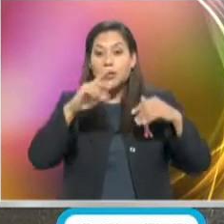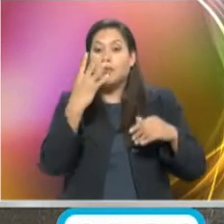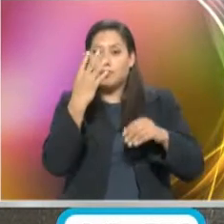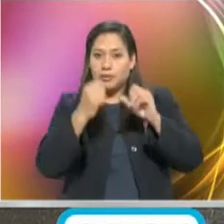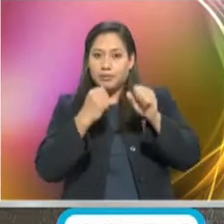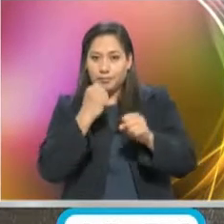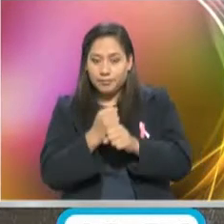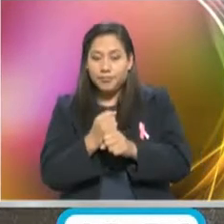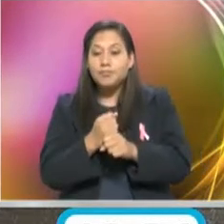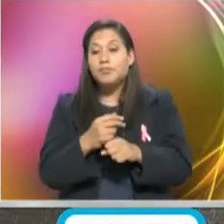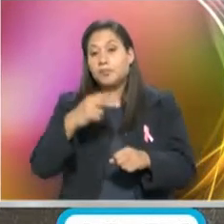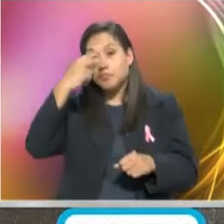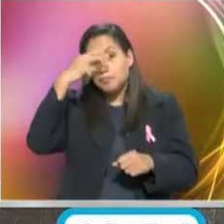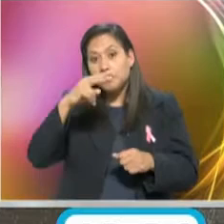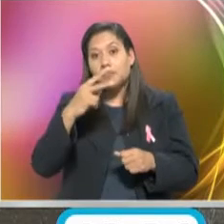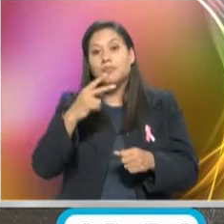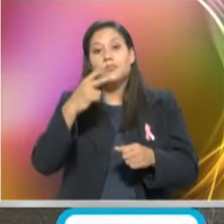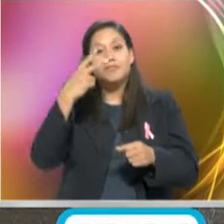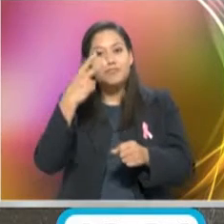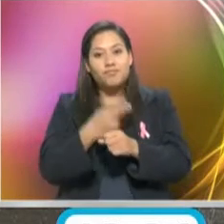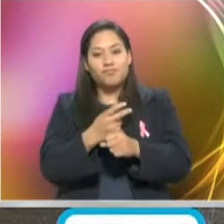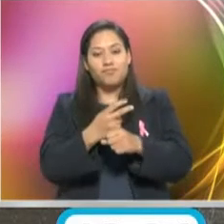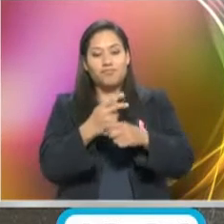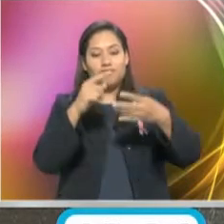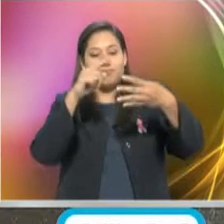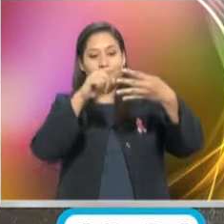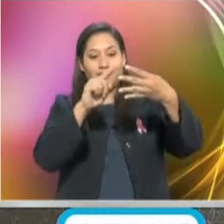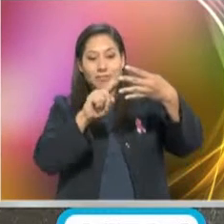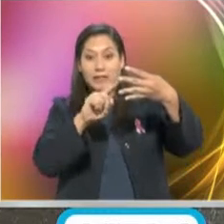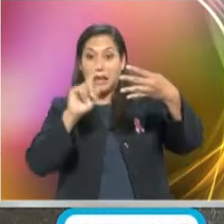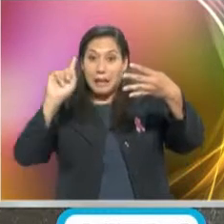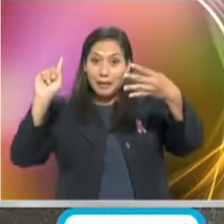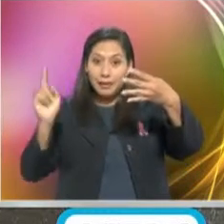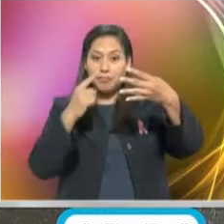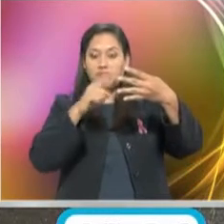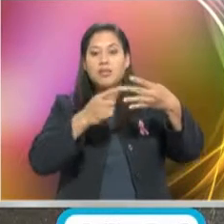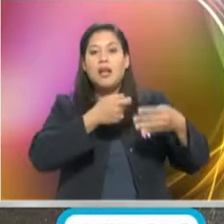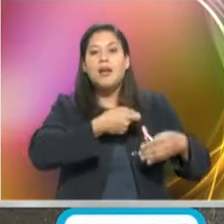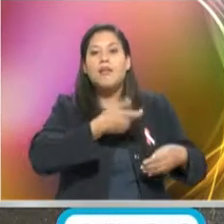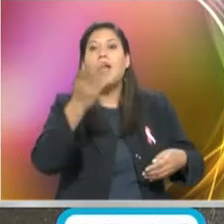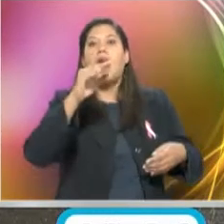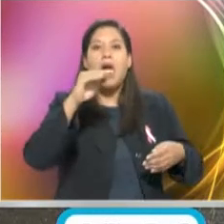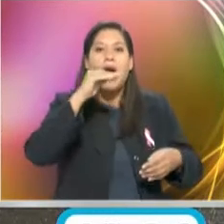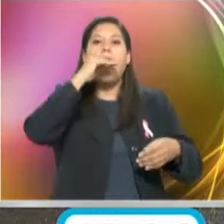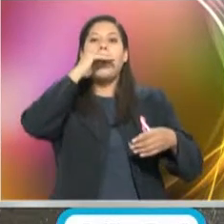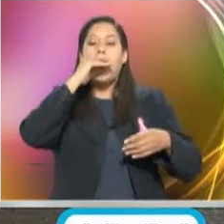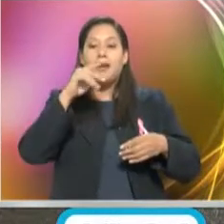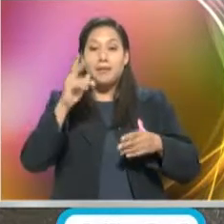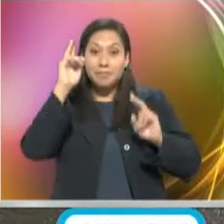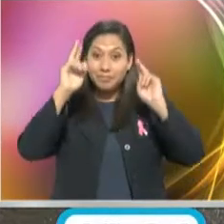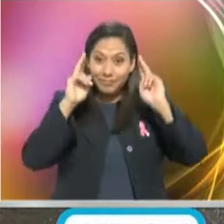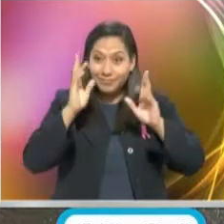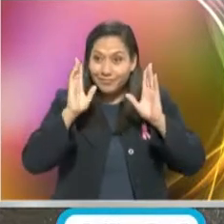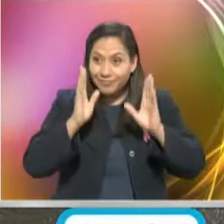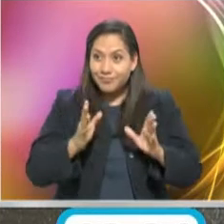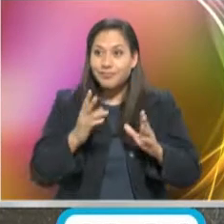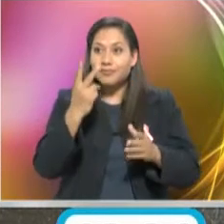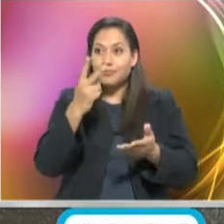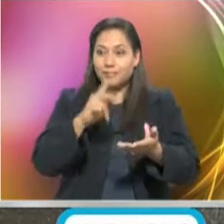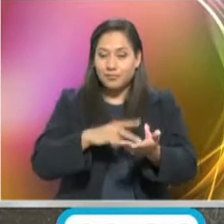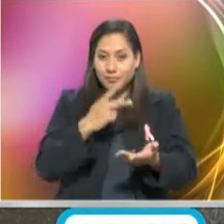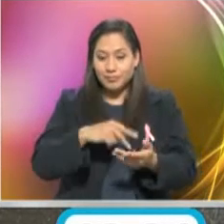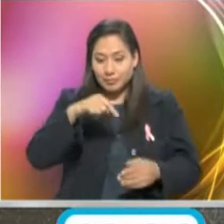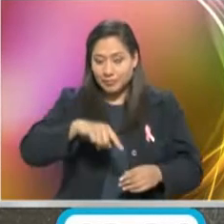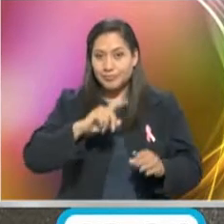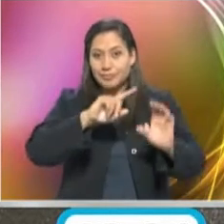años de edad que le dio a México un segundo lugar en un campeonato mundial de lanzamiento de discos. Ellos nos han visitado ya en 2